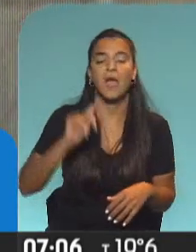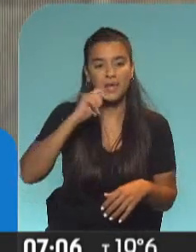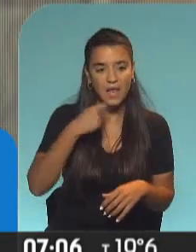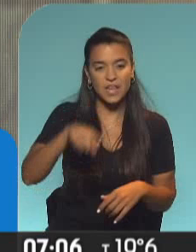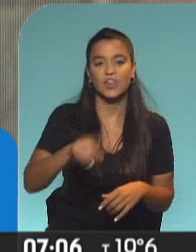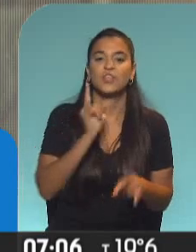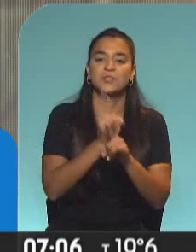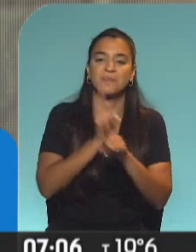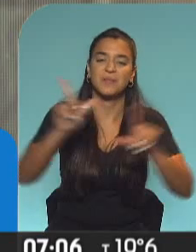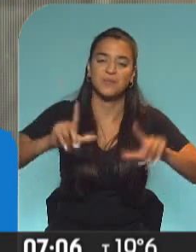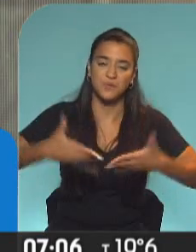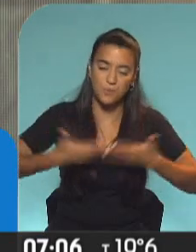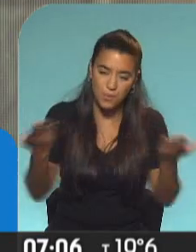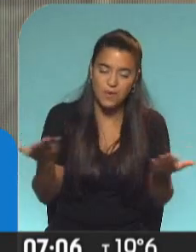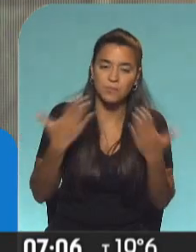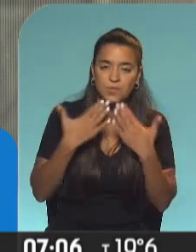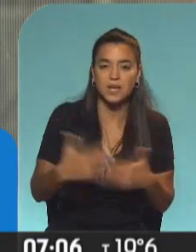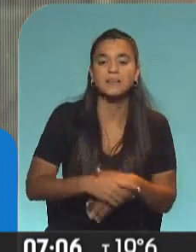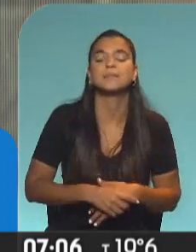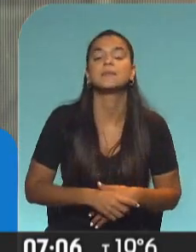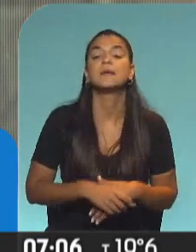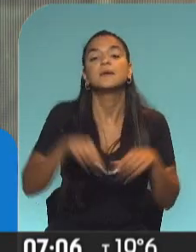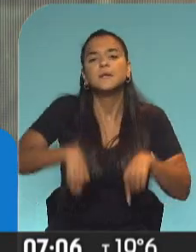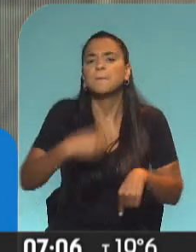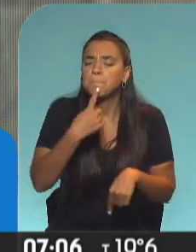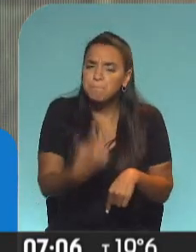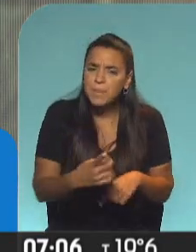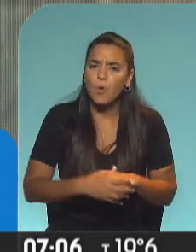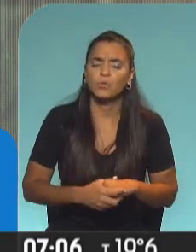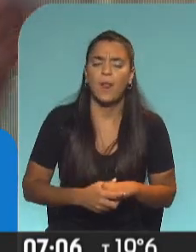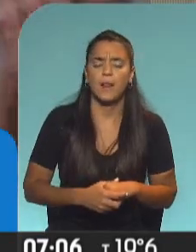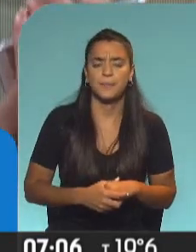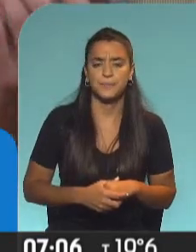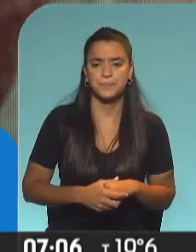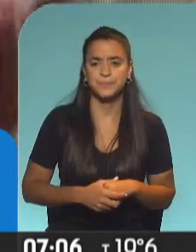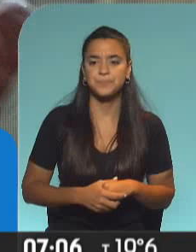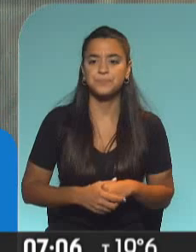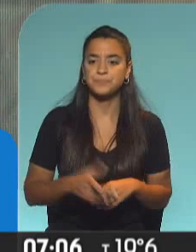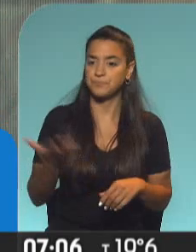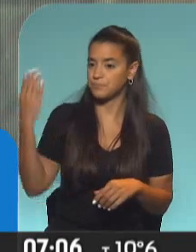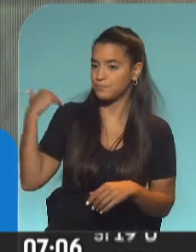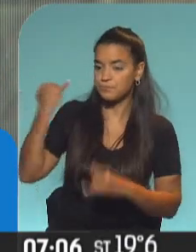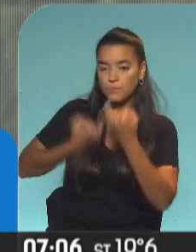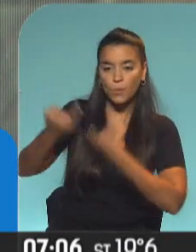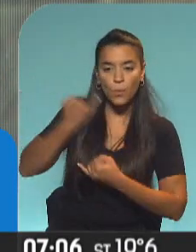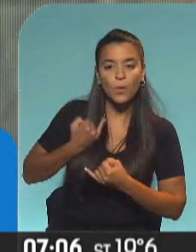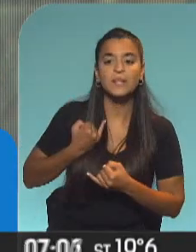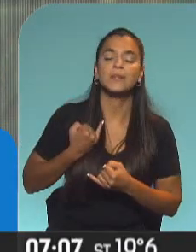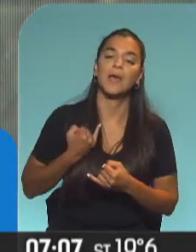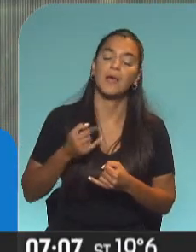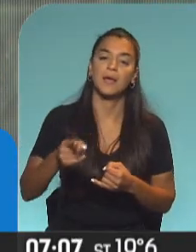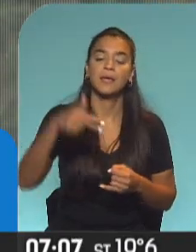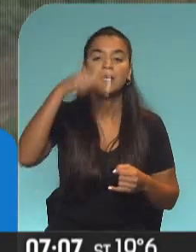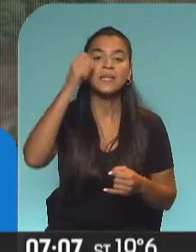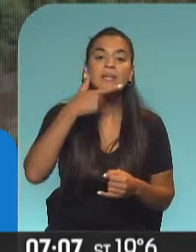siempre estar en la televisión pública. Muchísimas gracias. Consultarle en primer lugar, bueno, vemos recién, nos cuenta Néstor, cómo y dónde